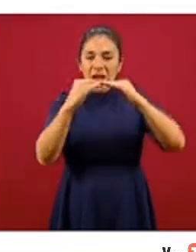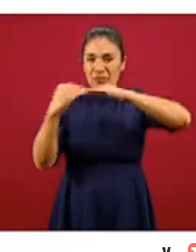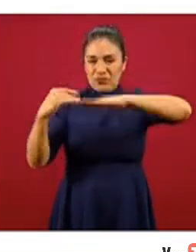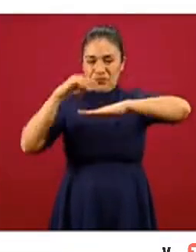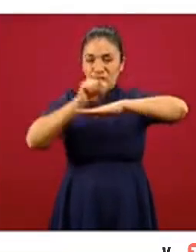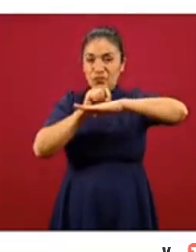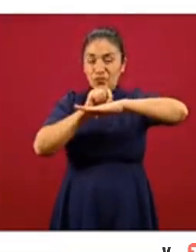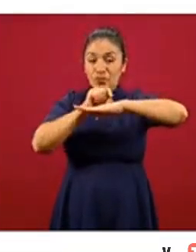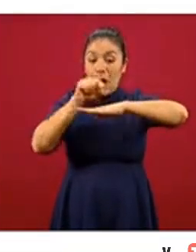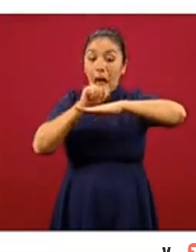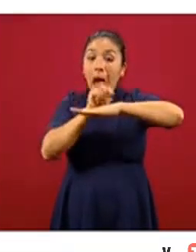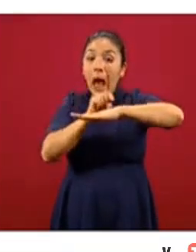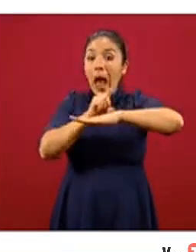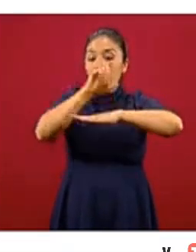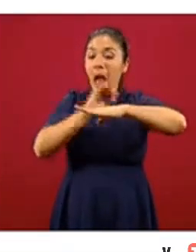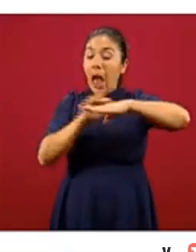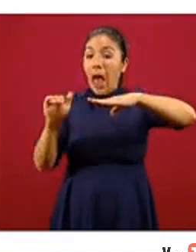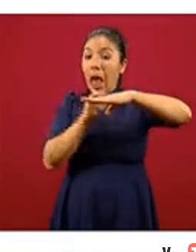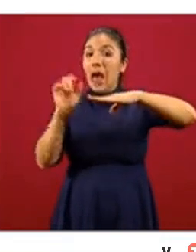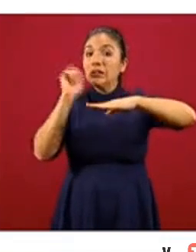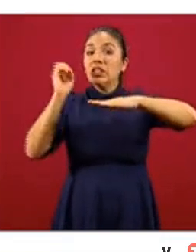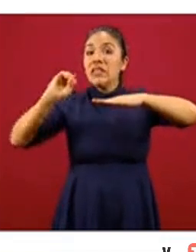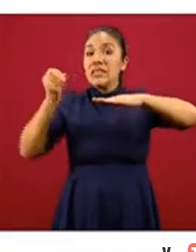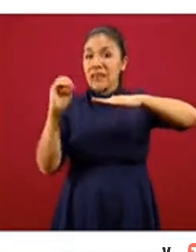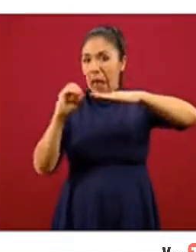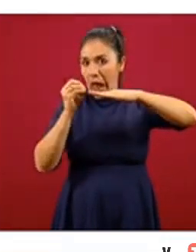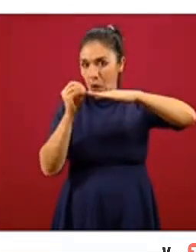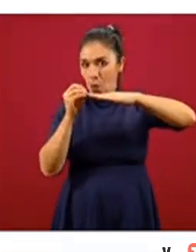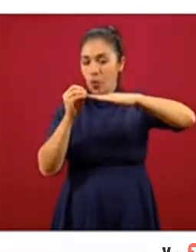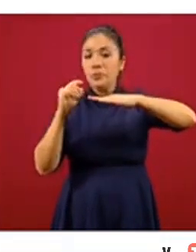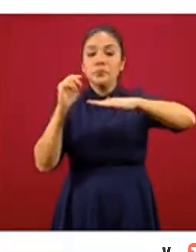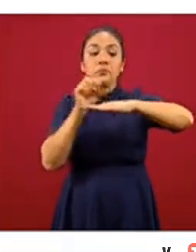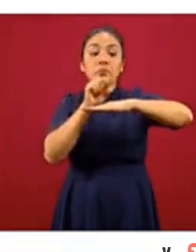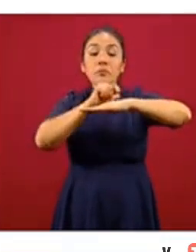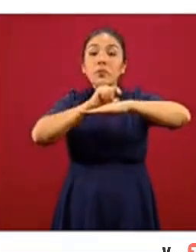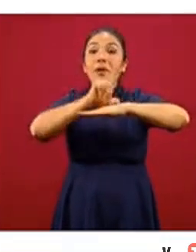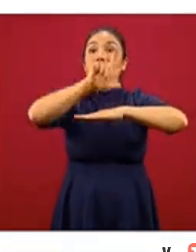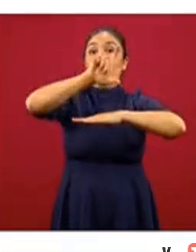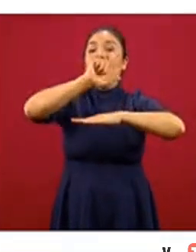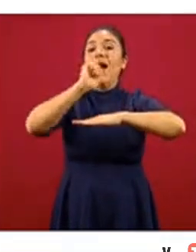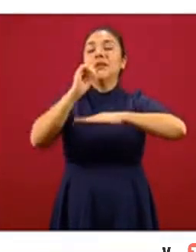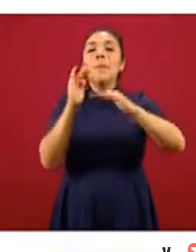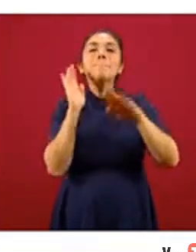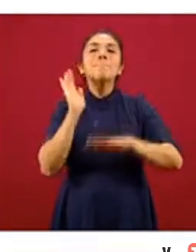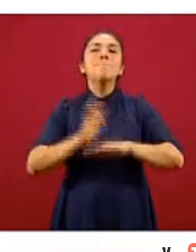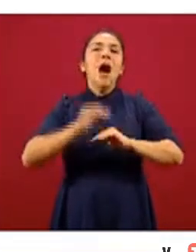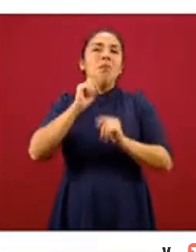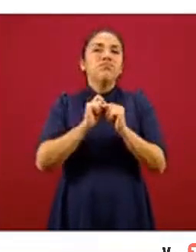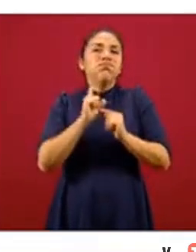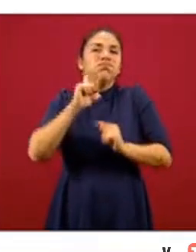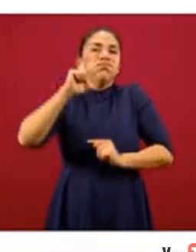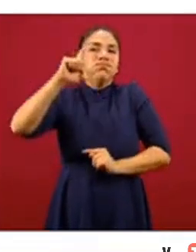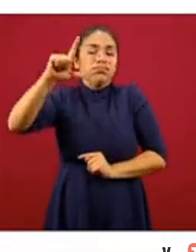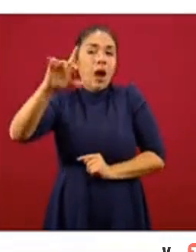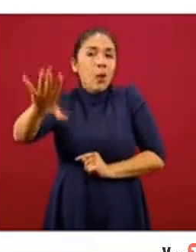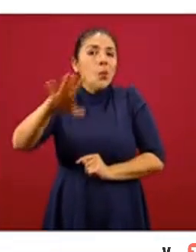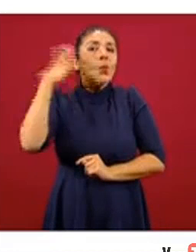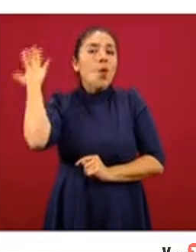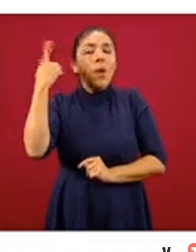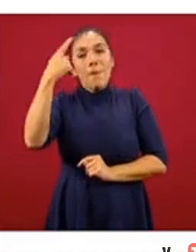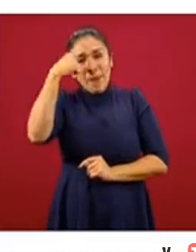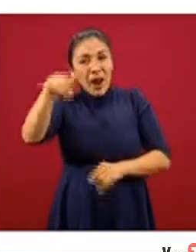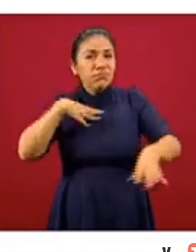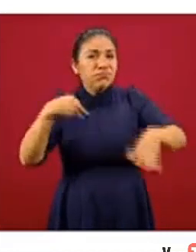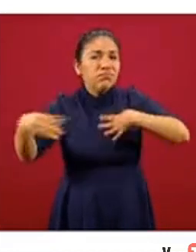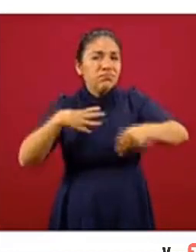es cero, cero en la diferencia de las dos columnas, es un aumento, aumento en la velocidad de la